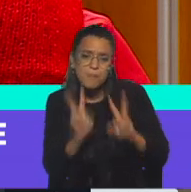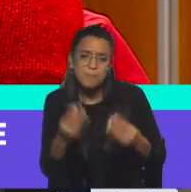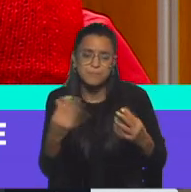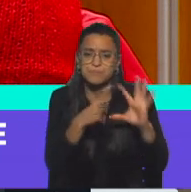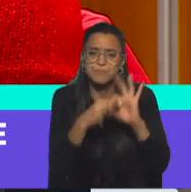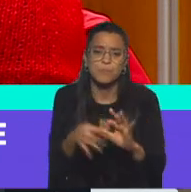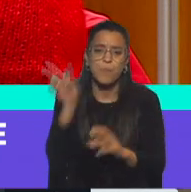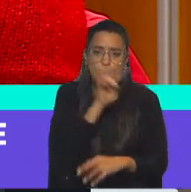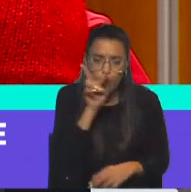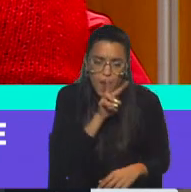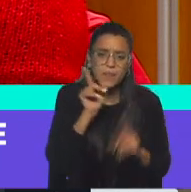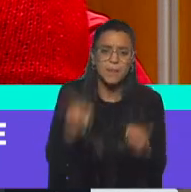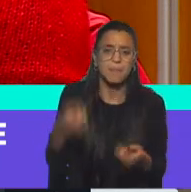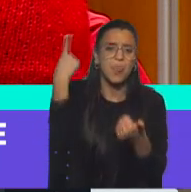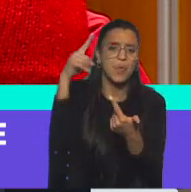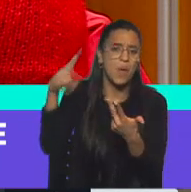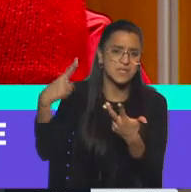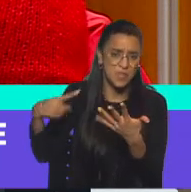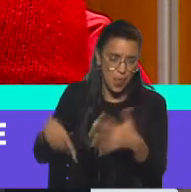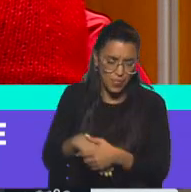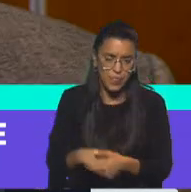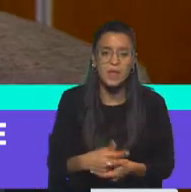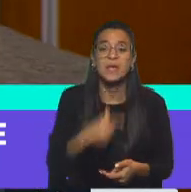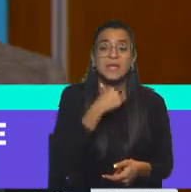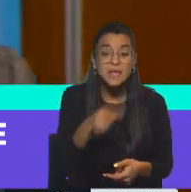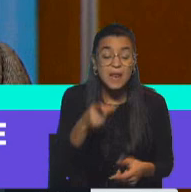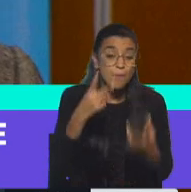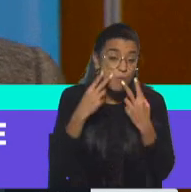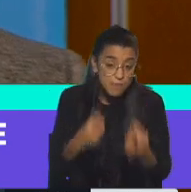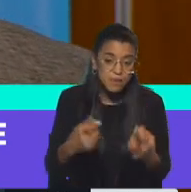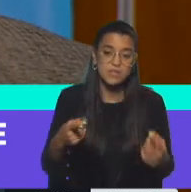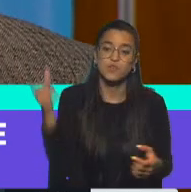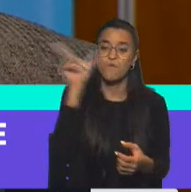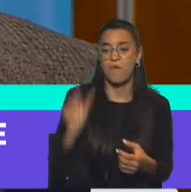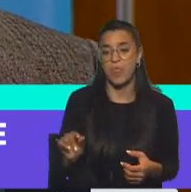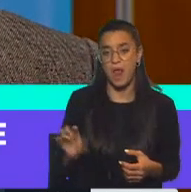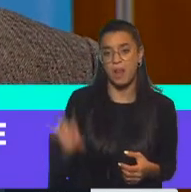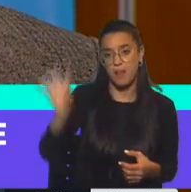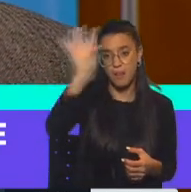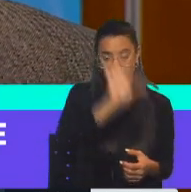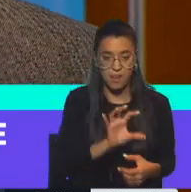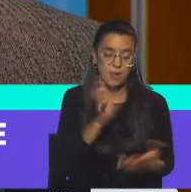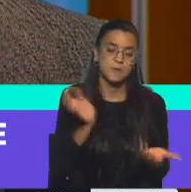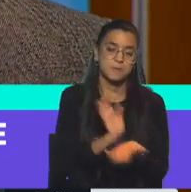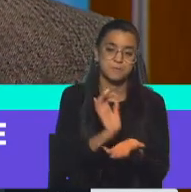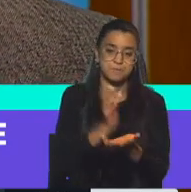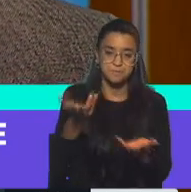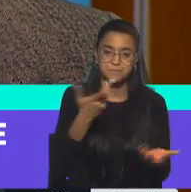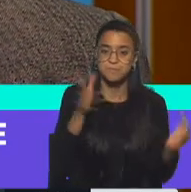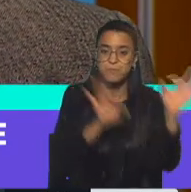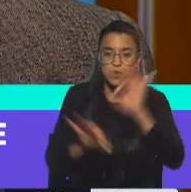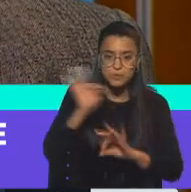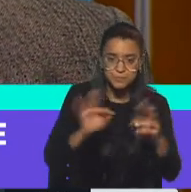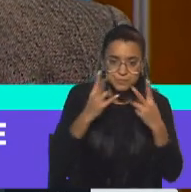con las mujeres y la diversidad. Queremos que las investigaciones sean federales, es decir, el llamado a proyectos